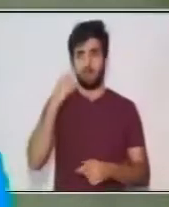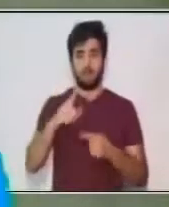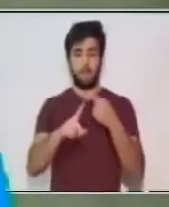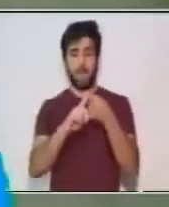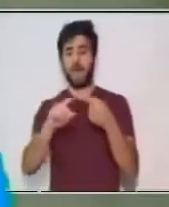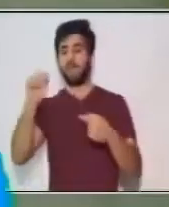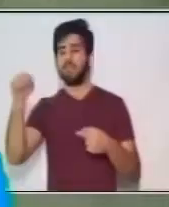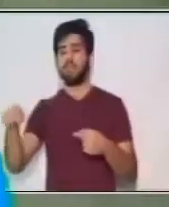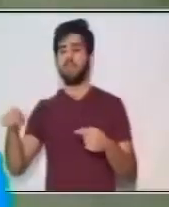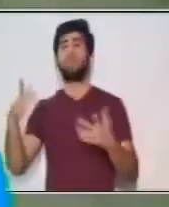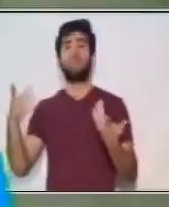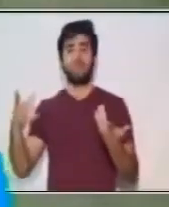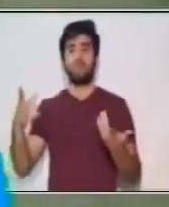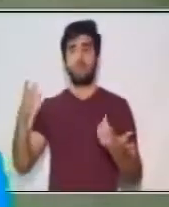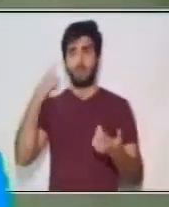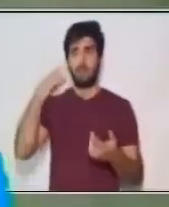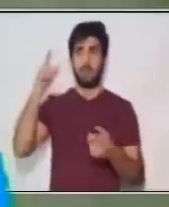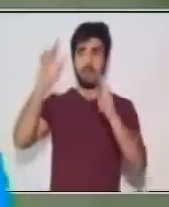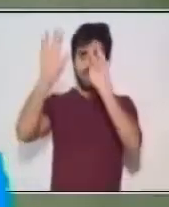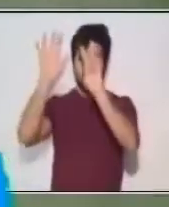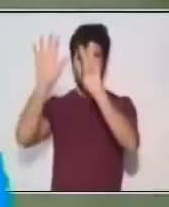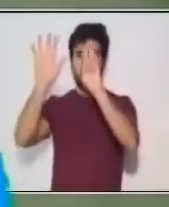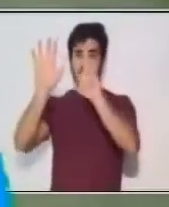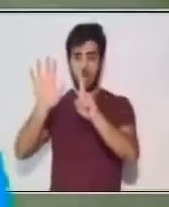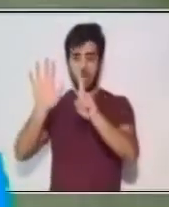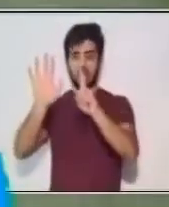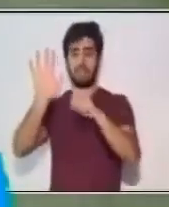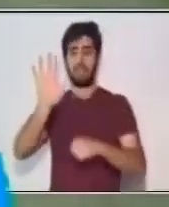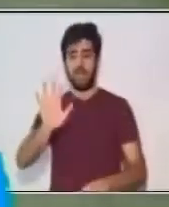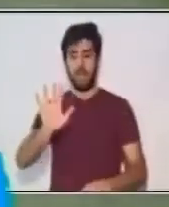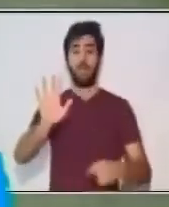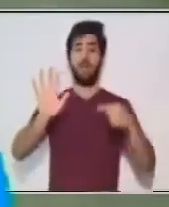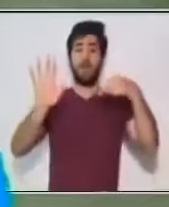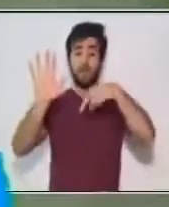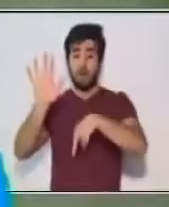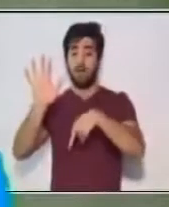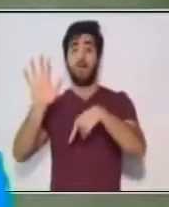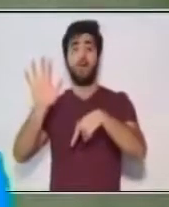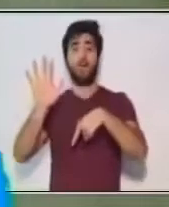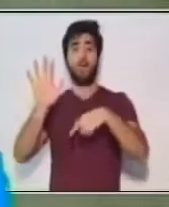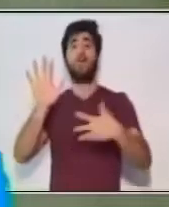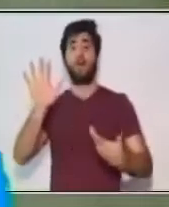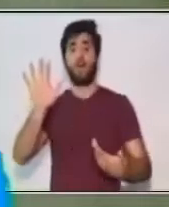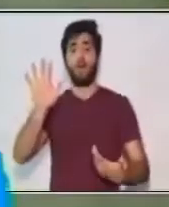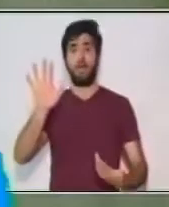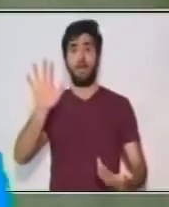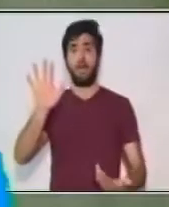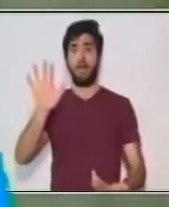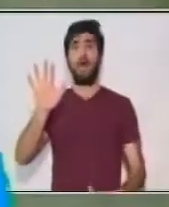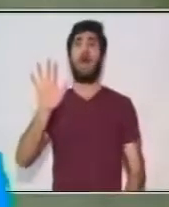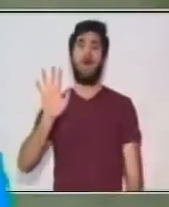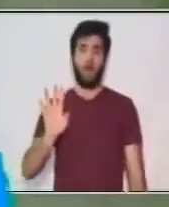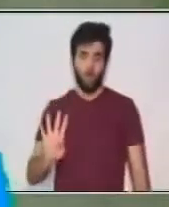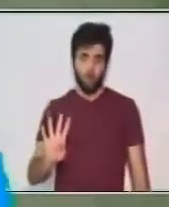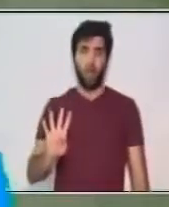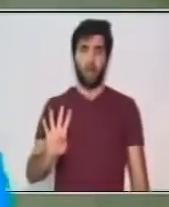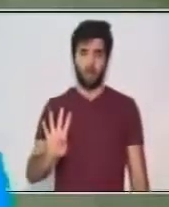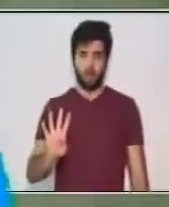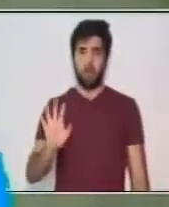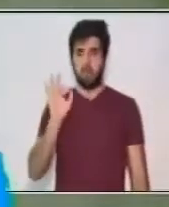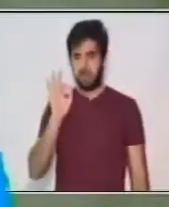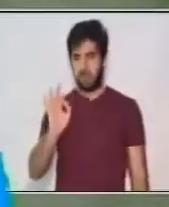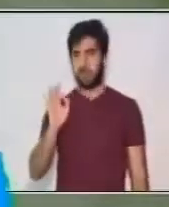en el sumando? Aquí tengo 7, aquí tengo 6, aquí tengo 5, y tocaría él. Escríbelo,